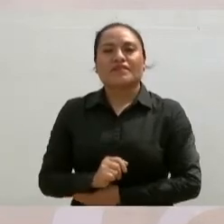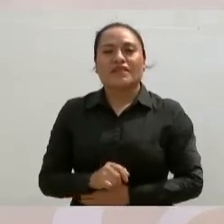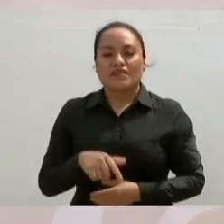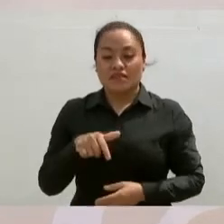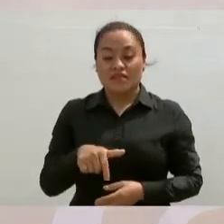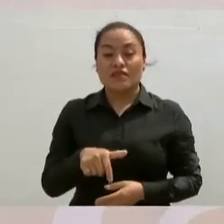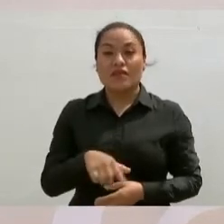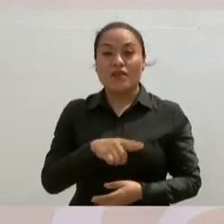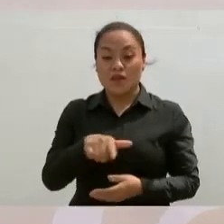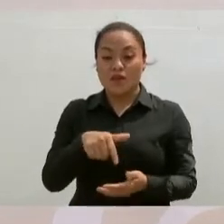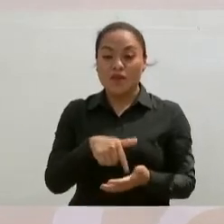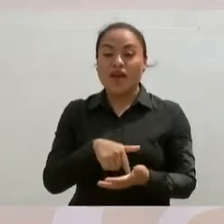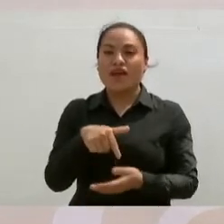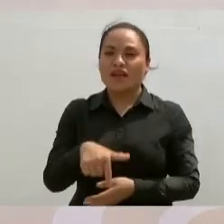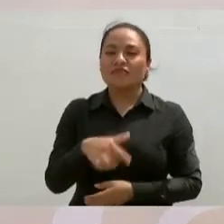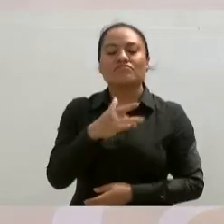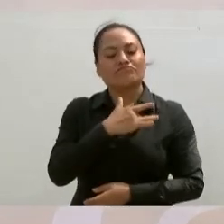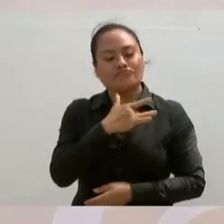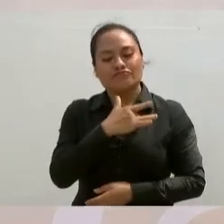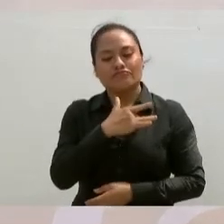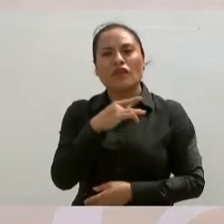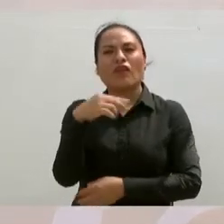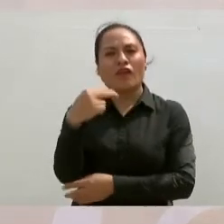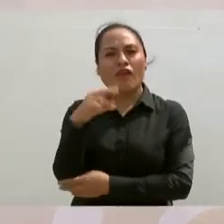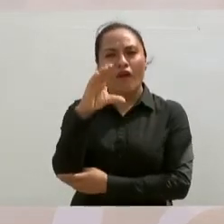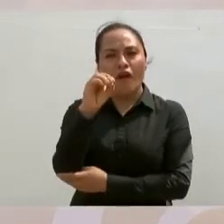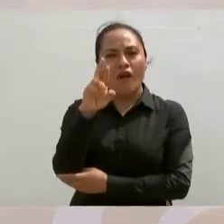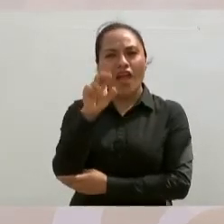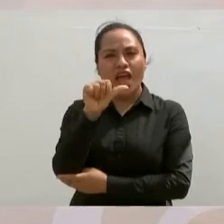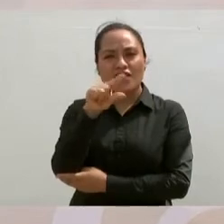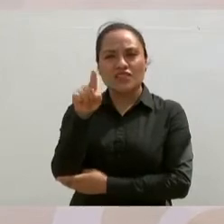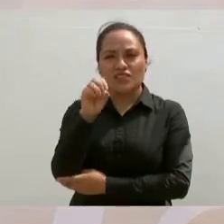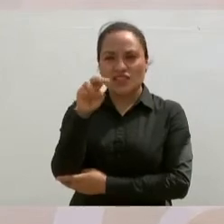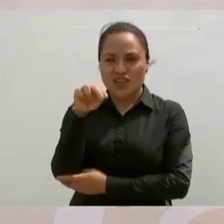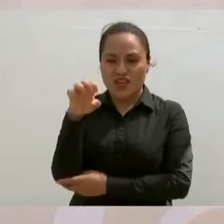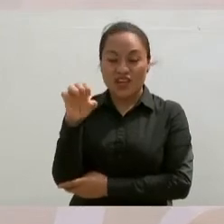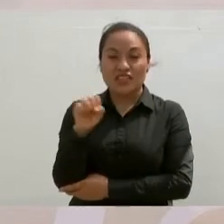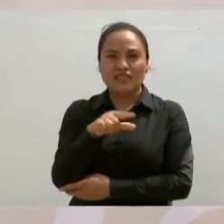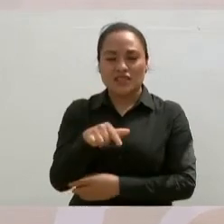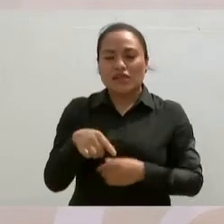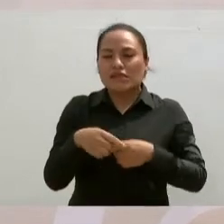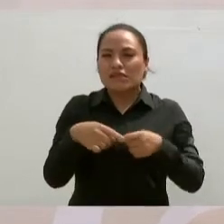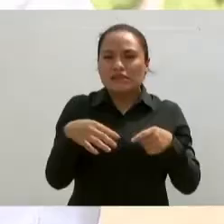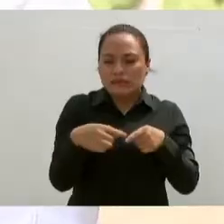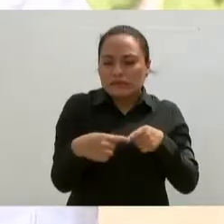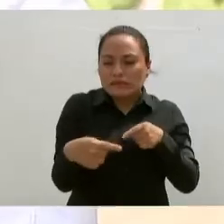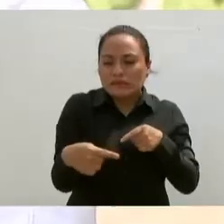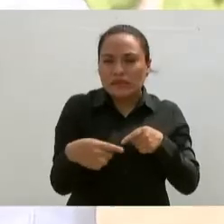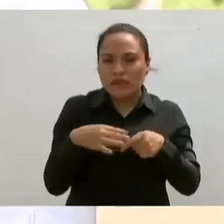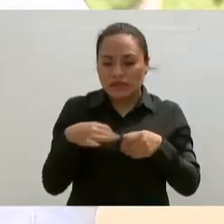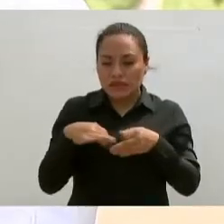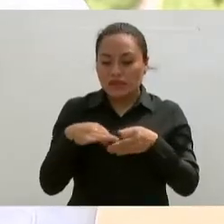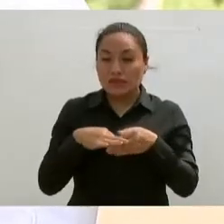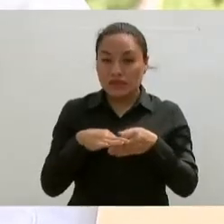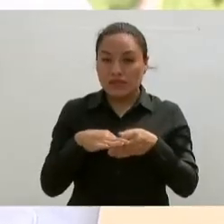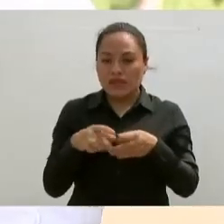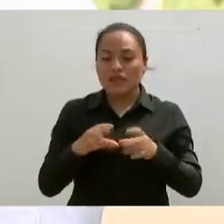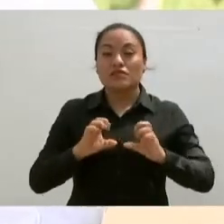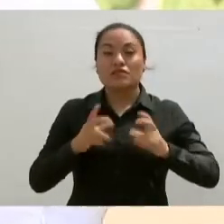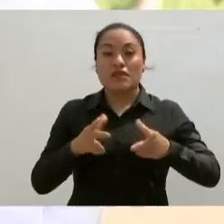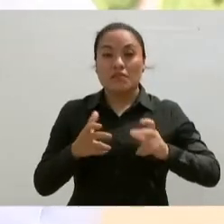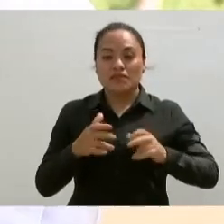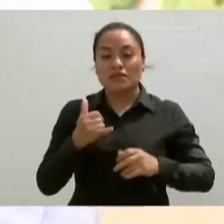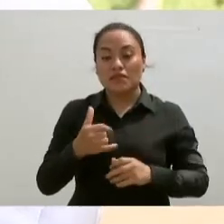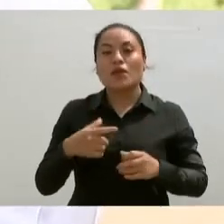en esta localidad de Corazones, en los límites de Oaxaca con Chiapas.